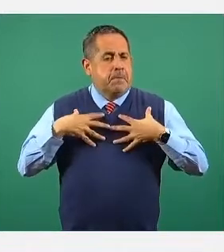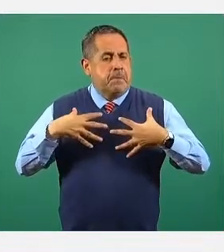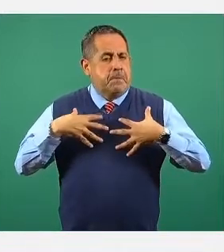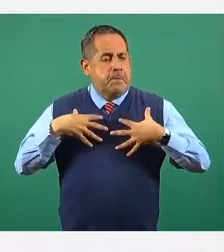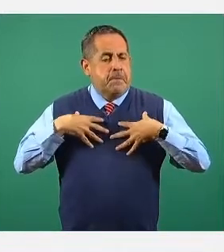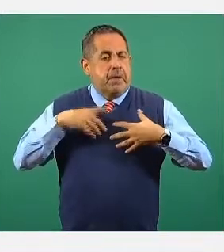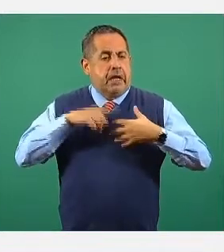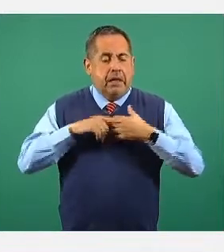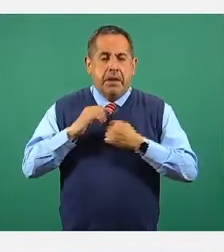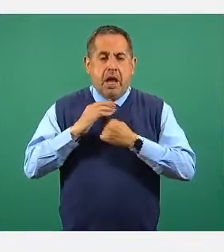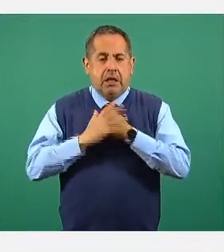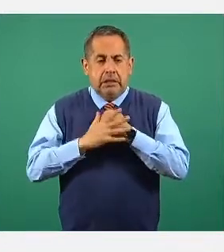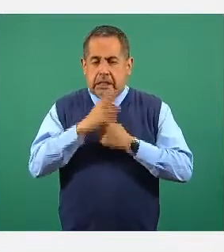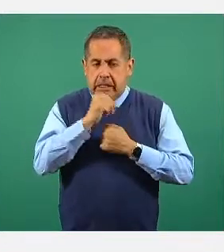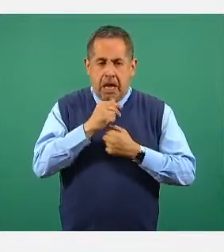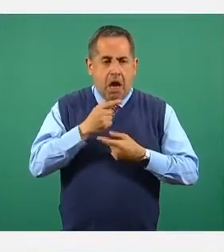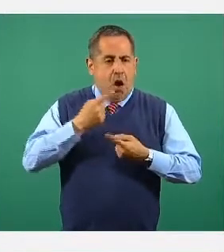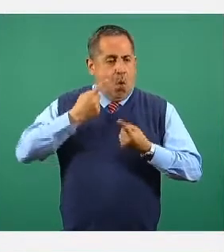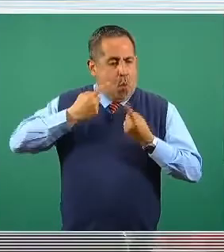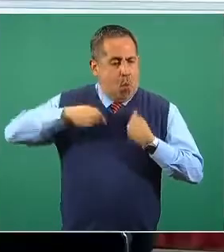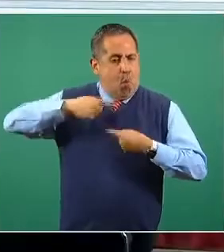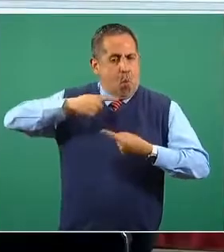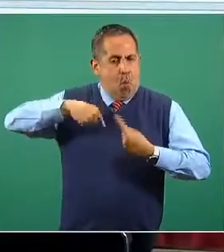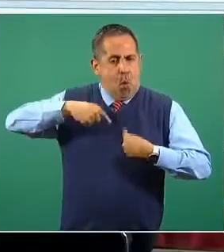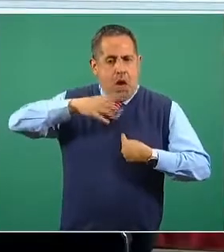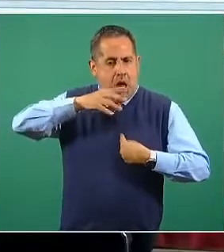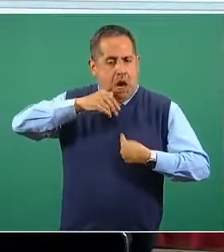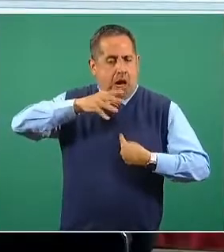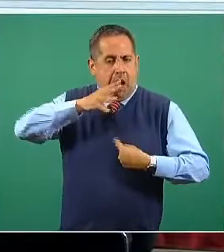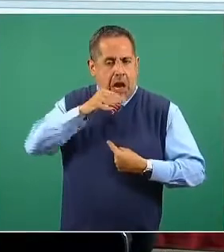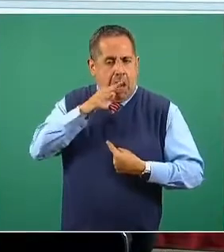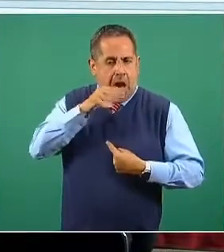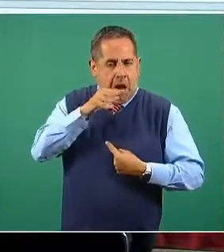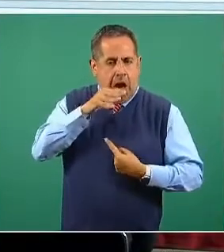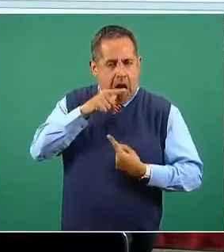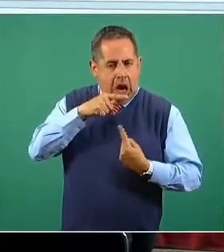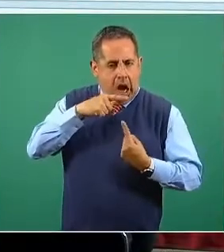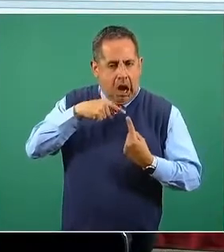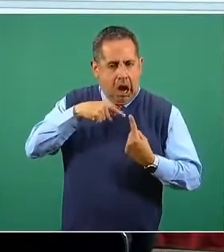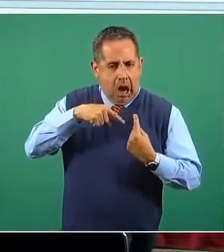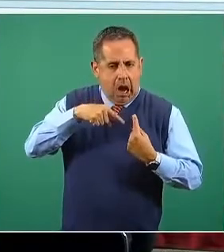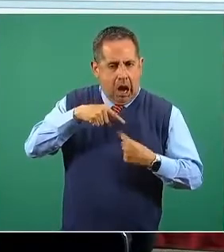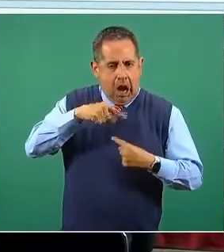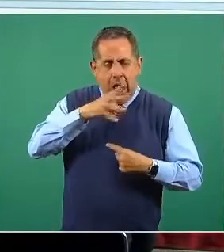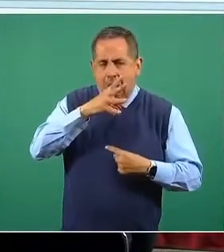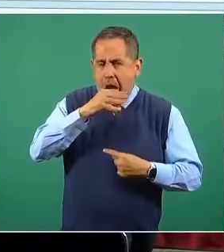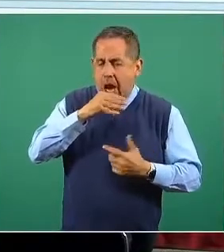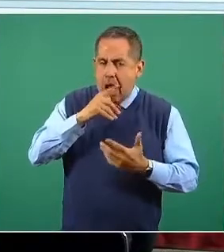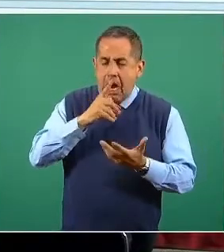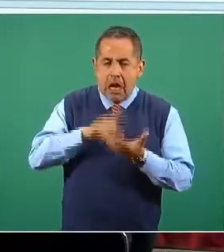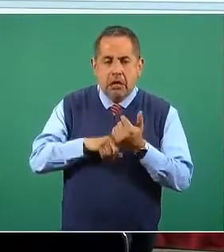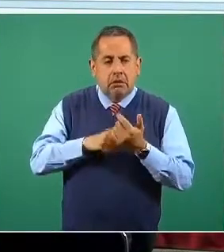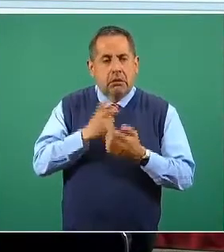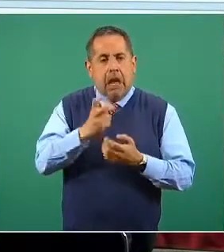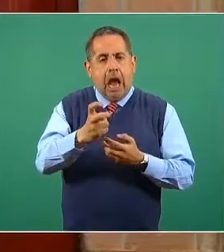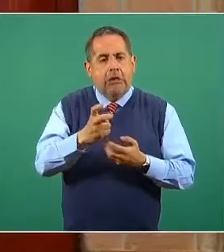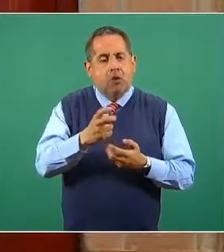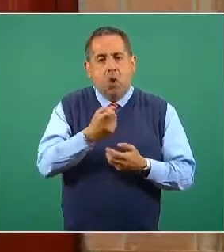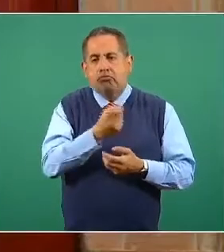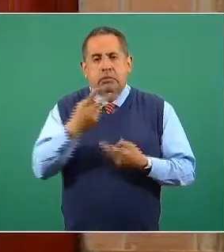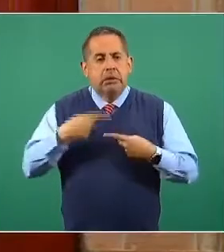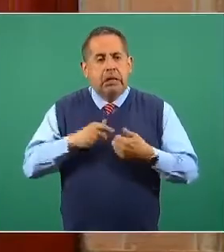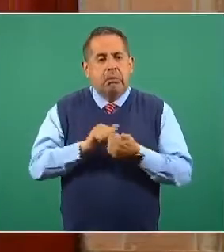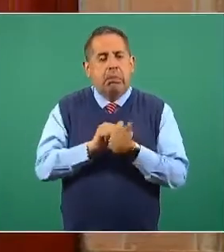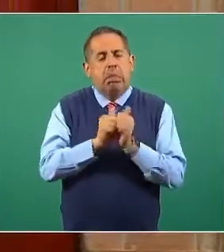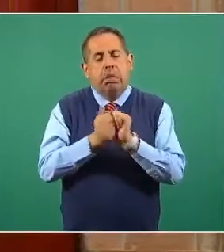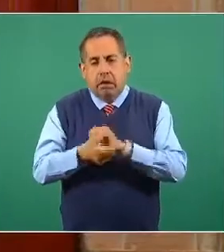también a la capacidad del intercambio gaseoso que estos realizan y que, bueno, dependiendo de la evolución, si esta